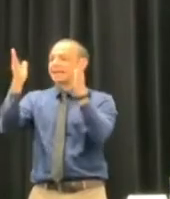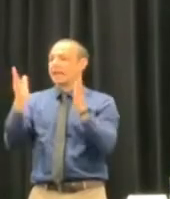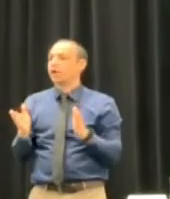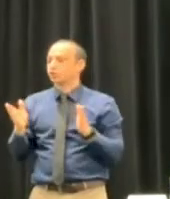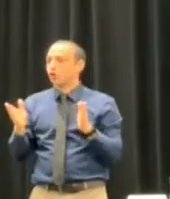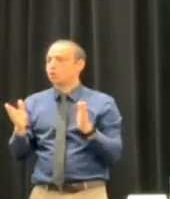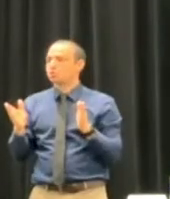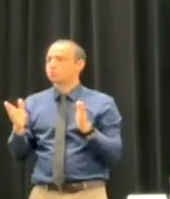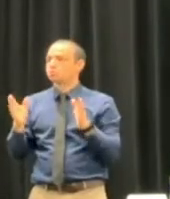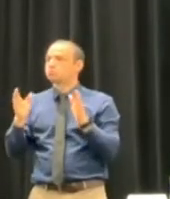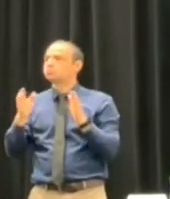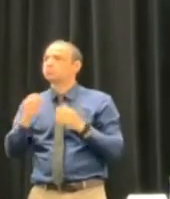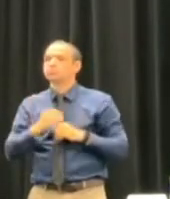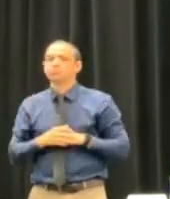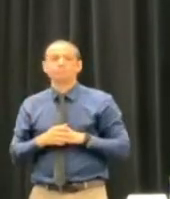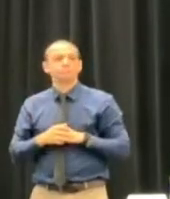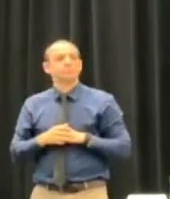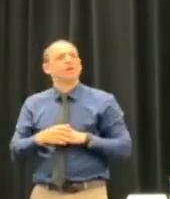placer